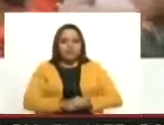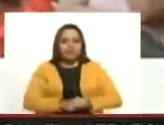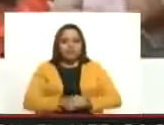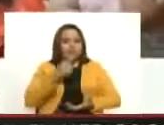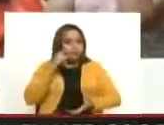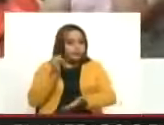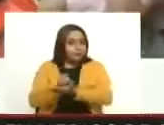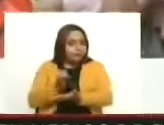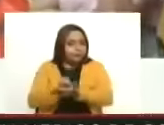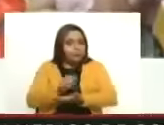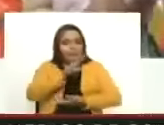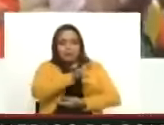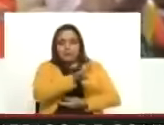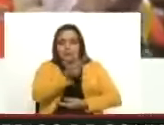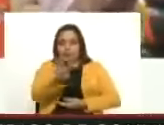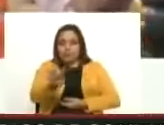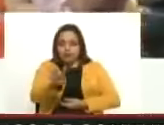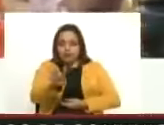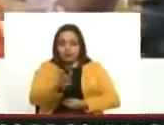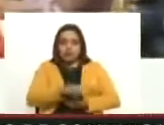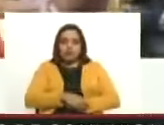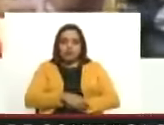Fíjense, 24.